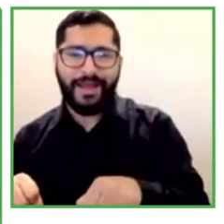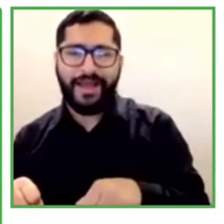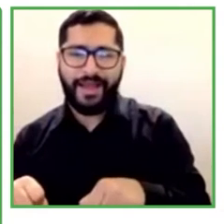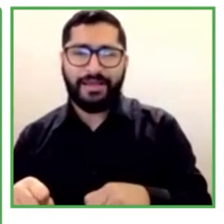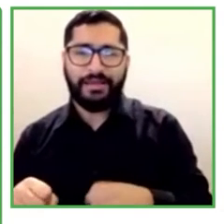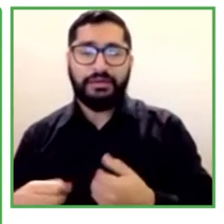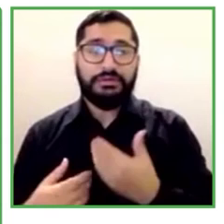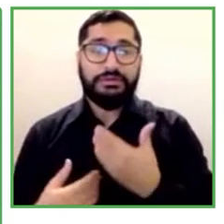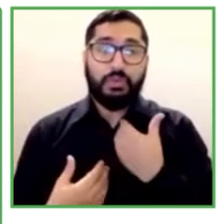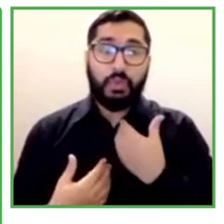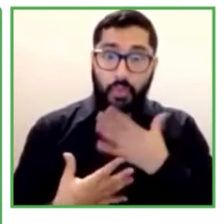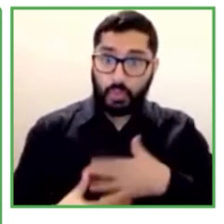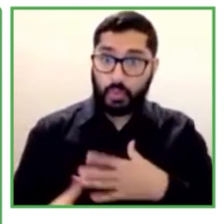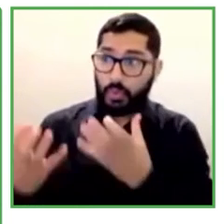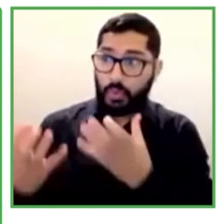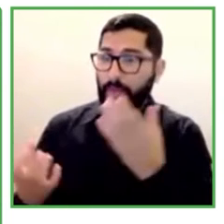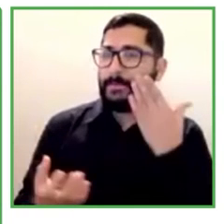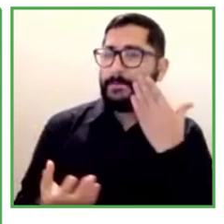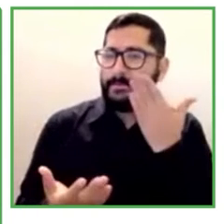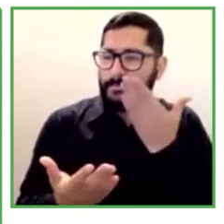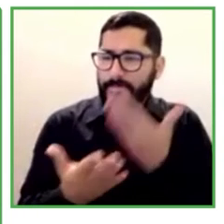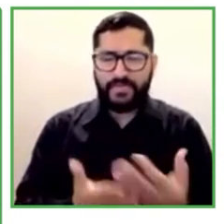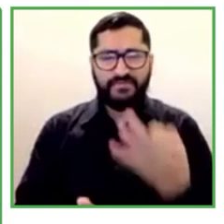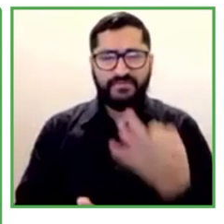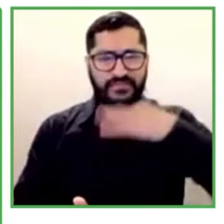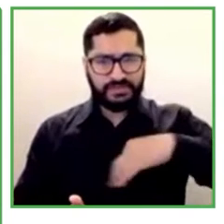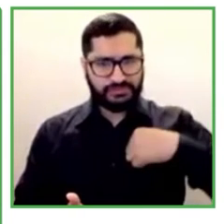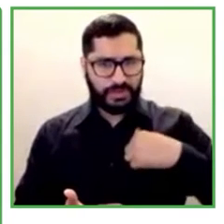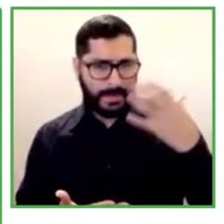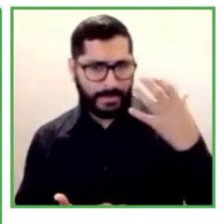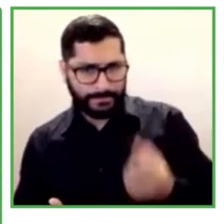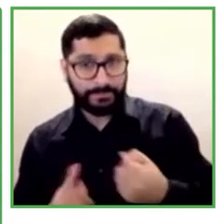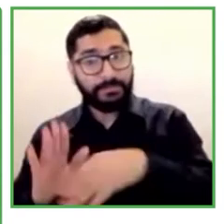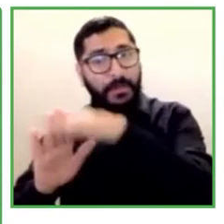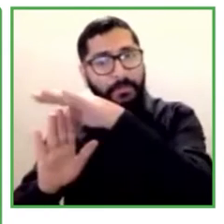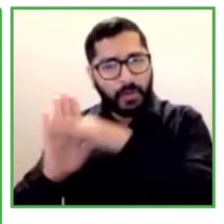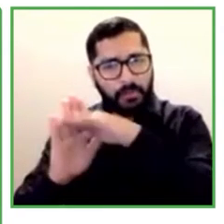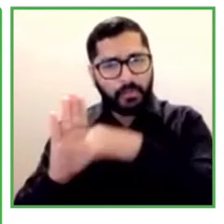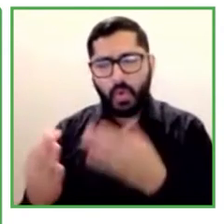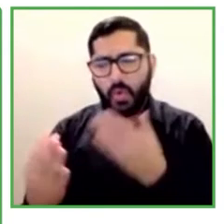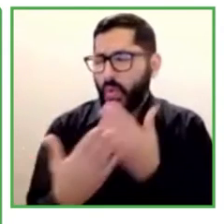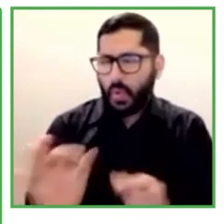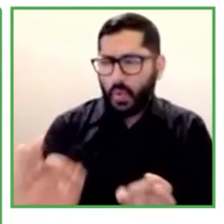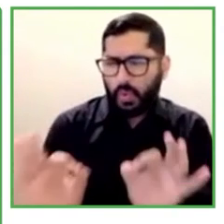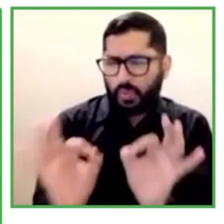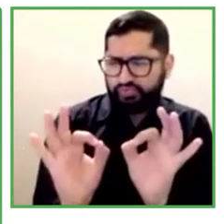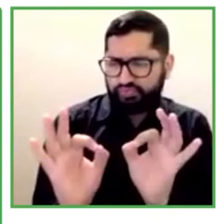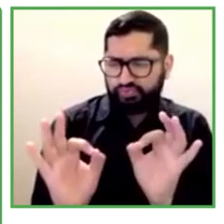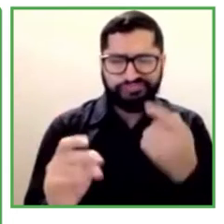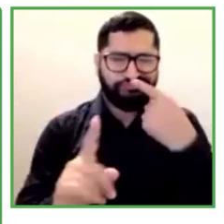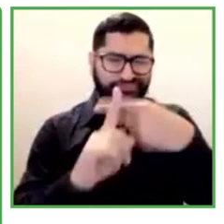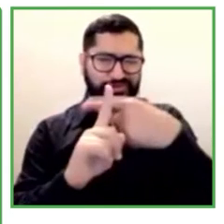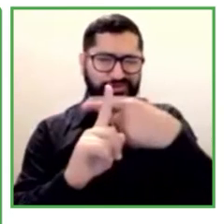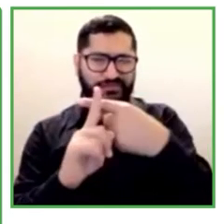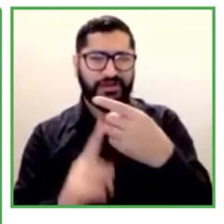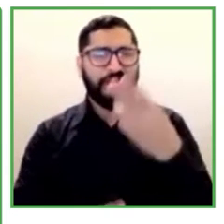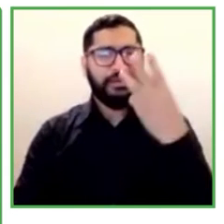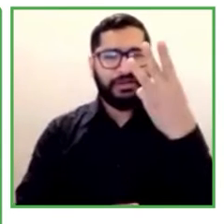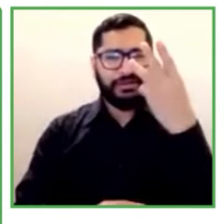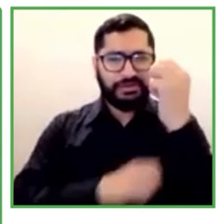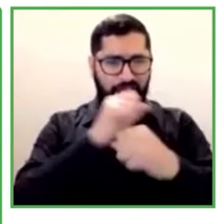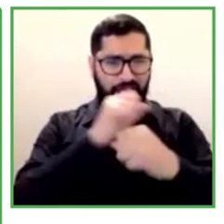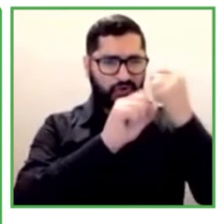Y con este programa hemos tenido muy buenos resultados. Básicamente en 3 años hemos aumentado un 70%